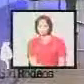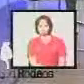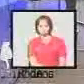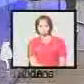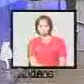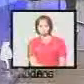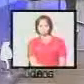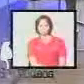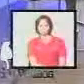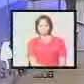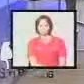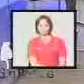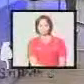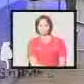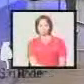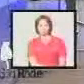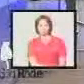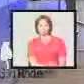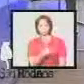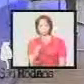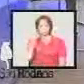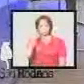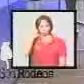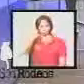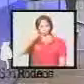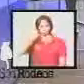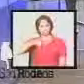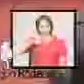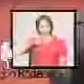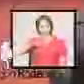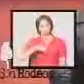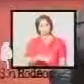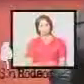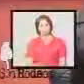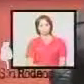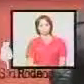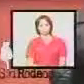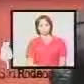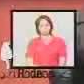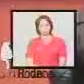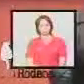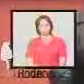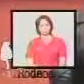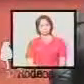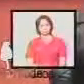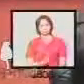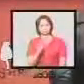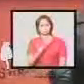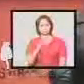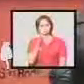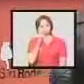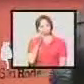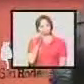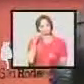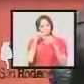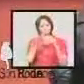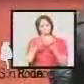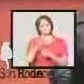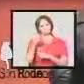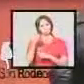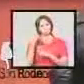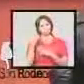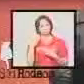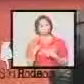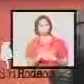Sí, yo soy pensionado por el medio del IDN. ¿Aló? Sí, le escuchamos, don Alfredo, le